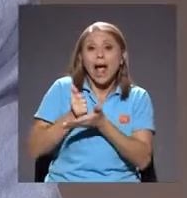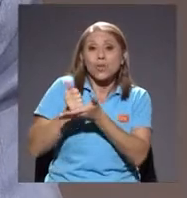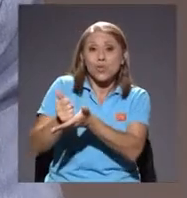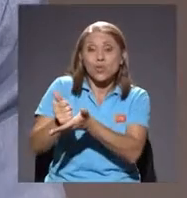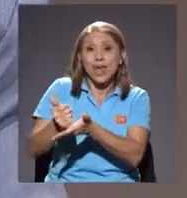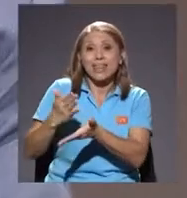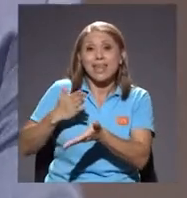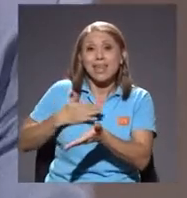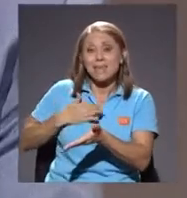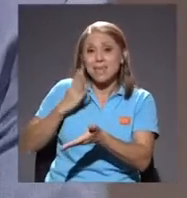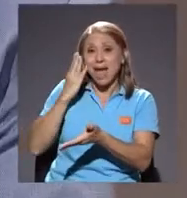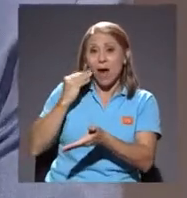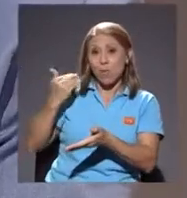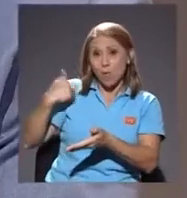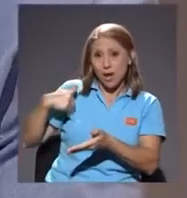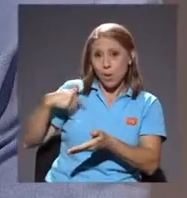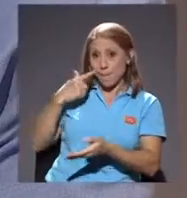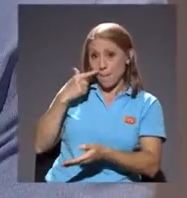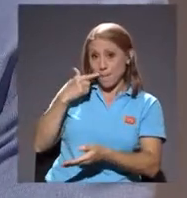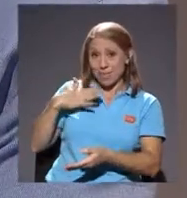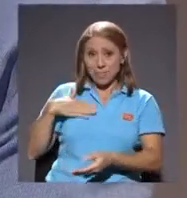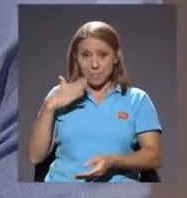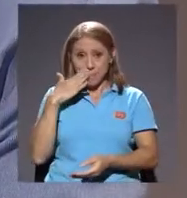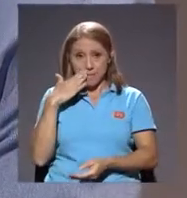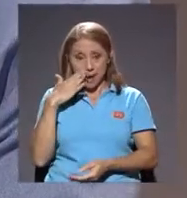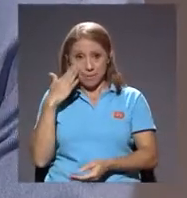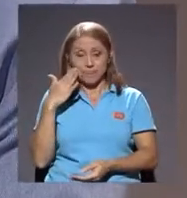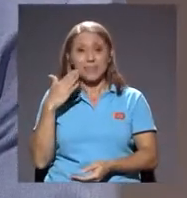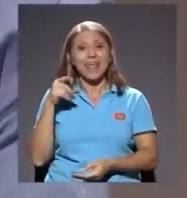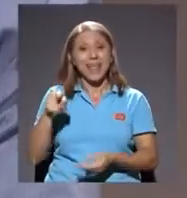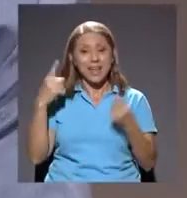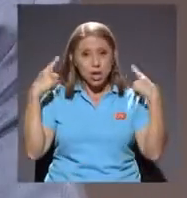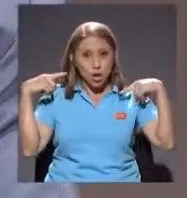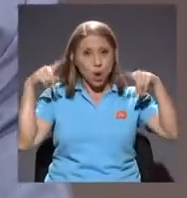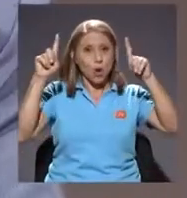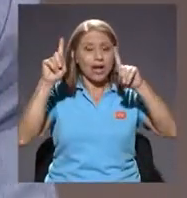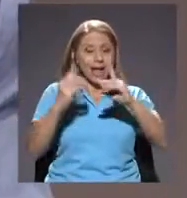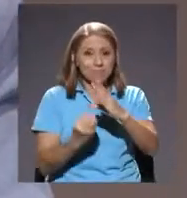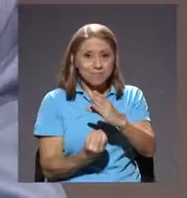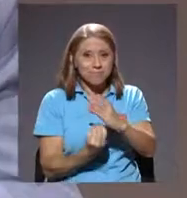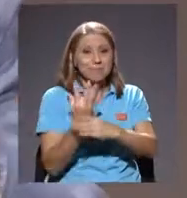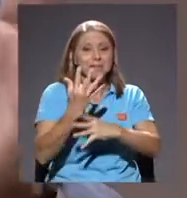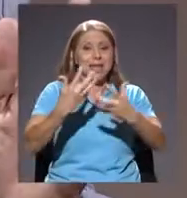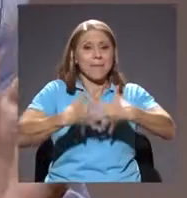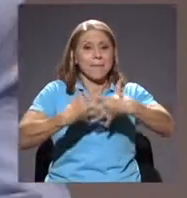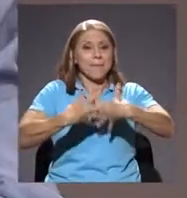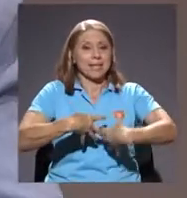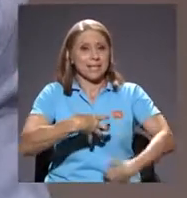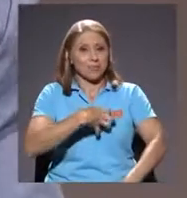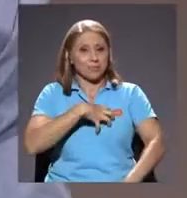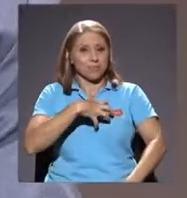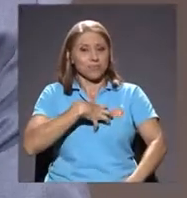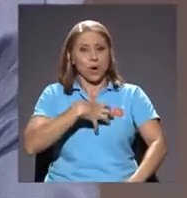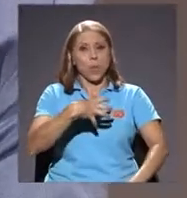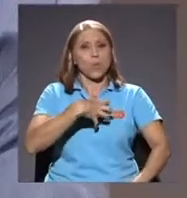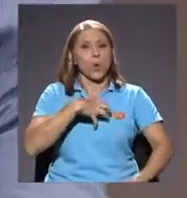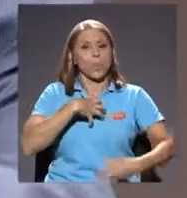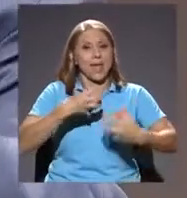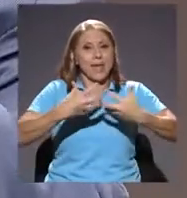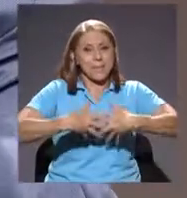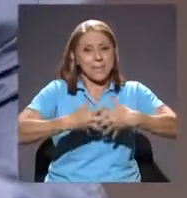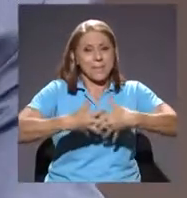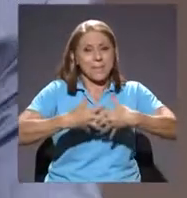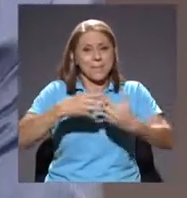materno logra constituir su propia empresa su propia imprenta de aquellas